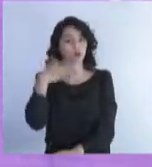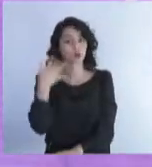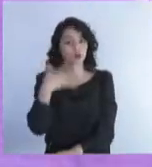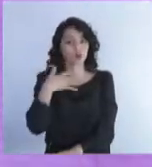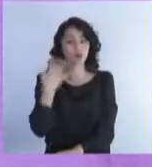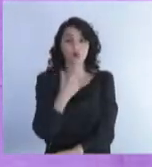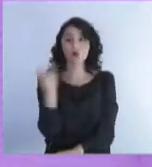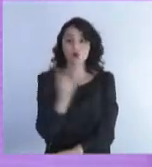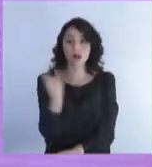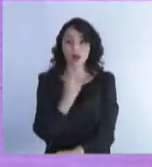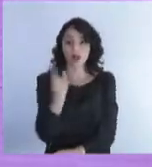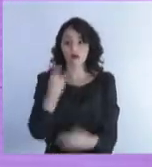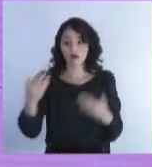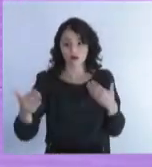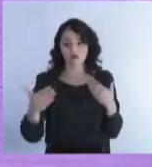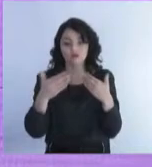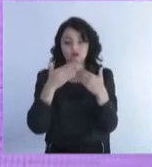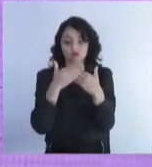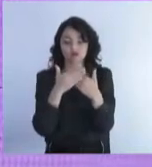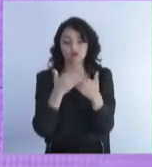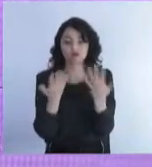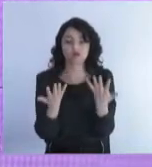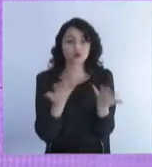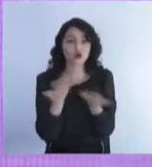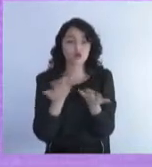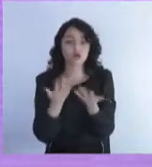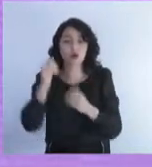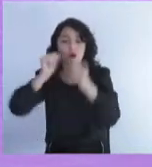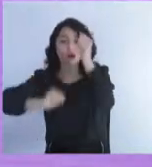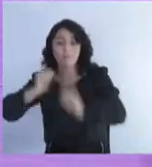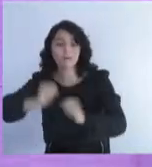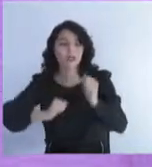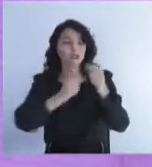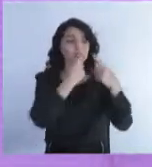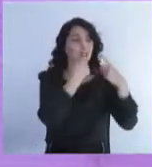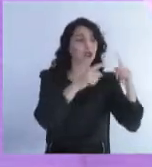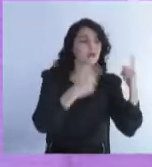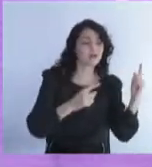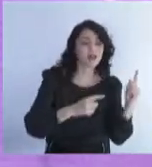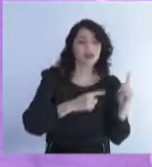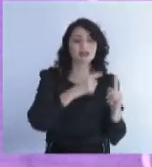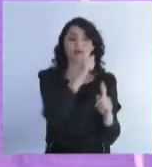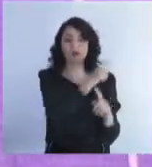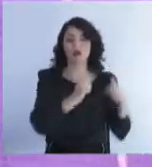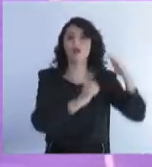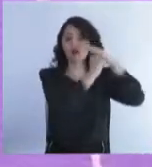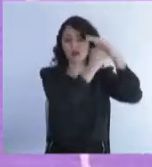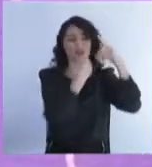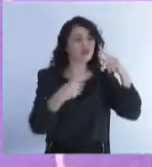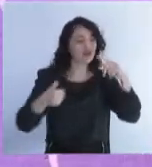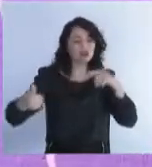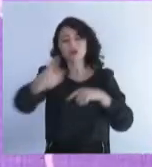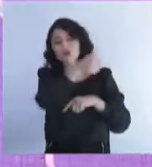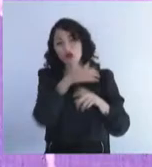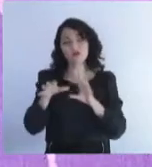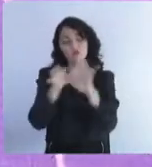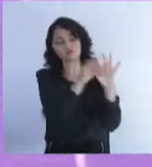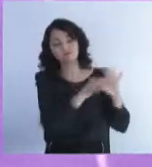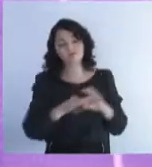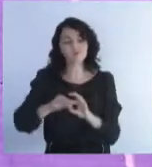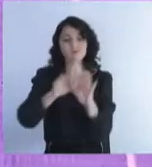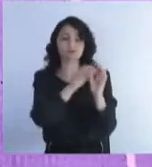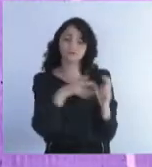de la academia, las empresas y sobre todo las autoridades. Todos debemos trabajar unidos para